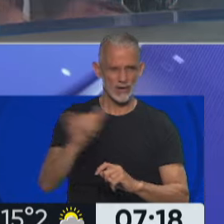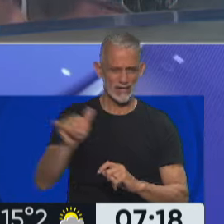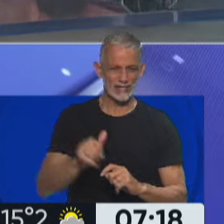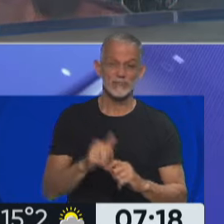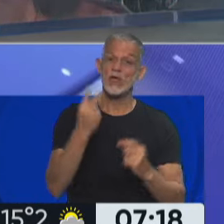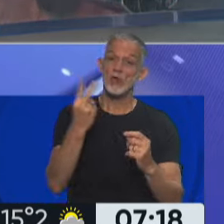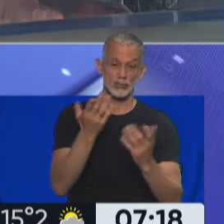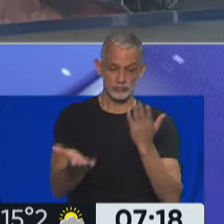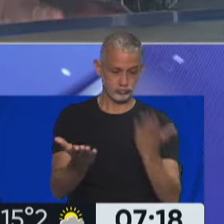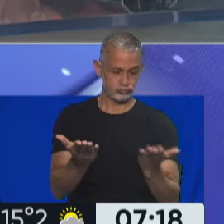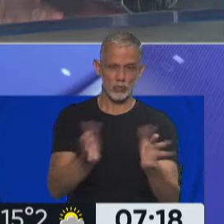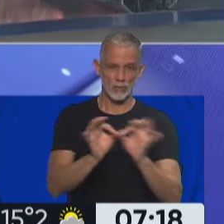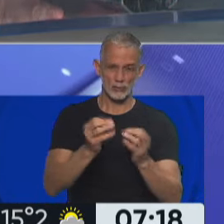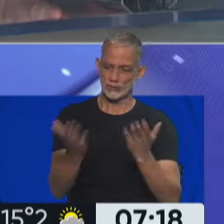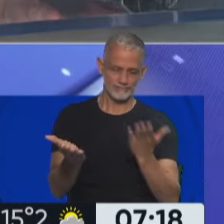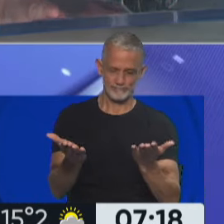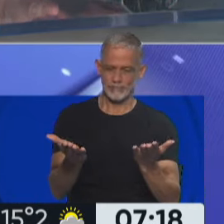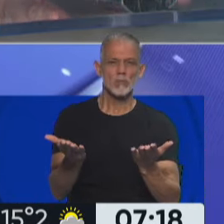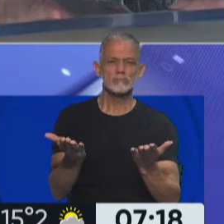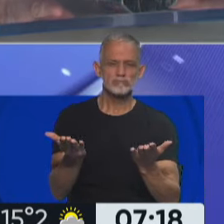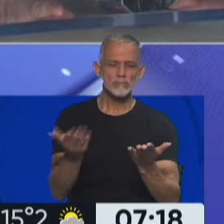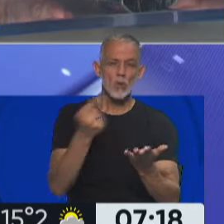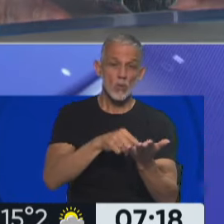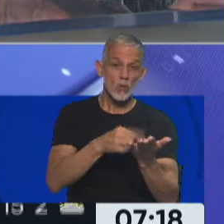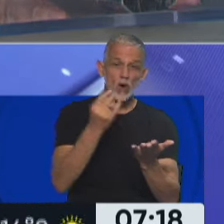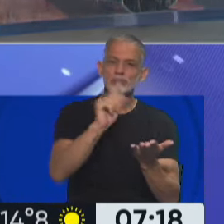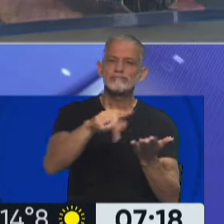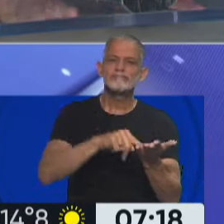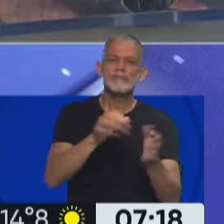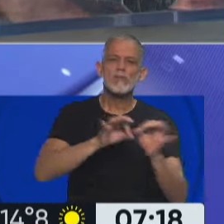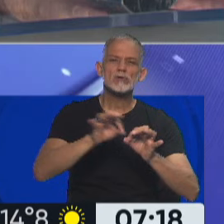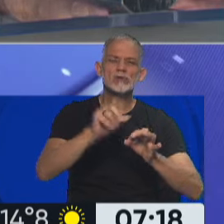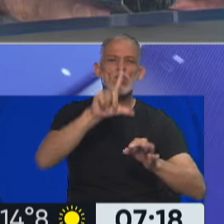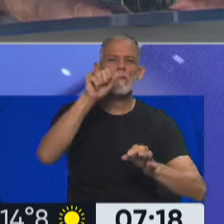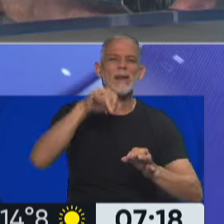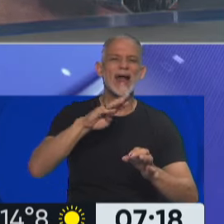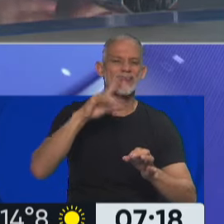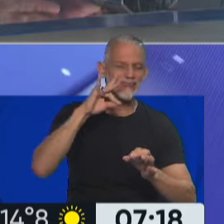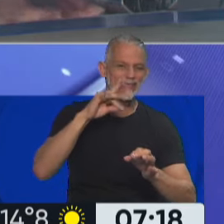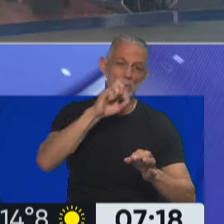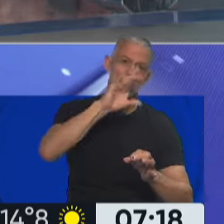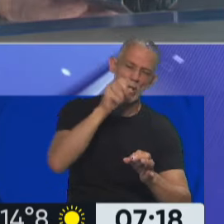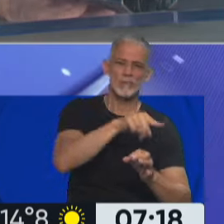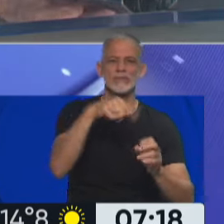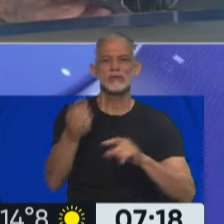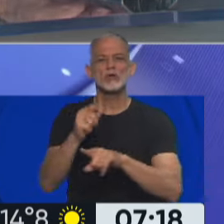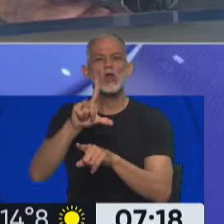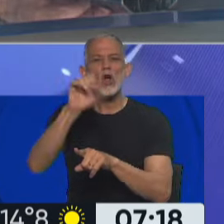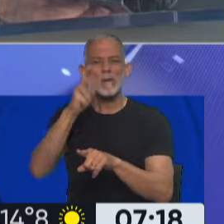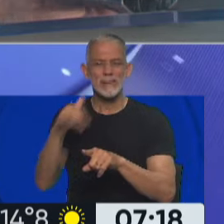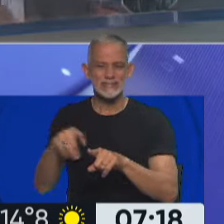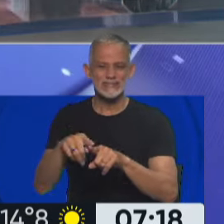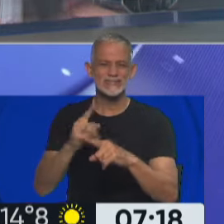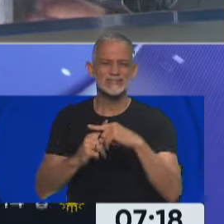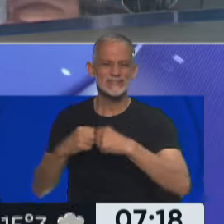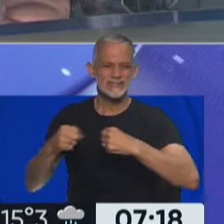hay dos proyectos para discutir en la jornada de hoy uno pertenece a Hernán lombardi diputado del Pro otro a Juan Manuel López de la coalición